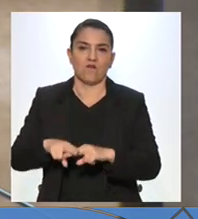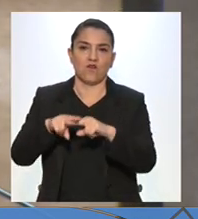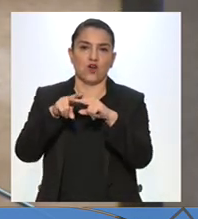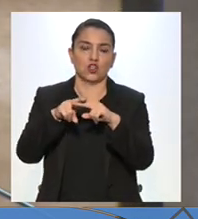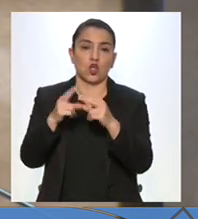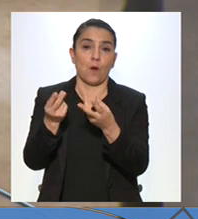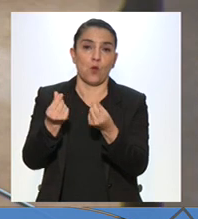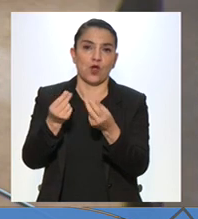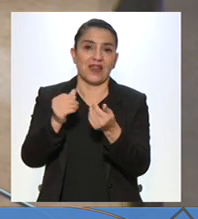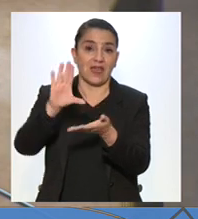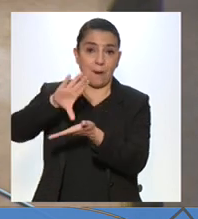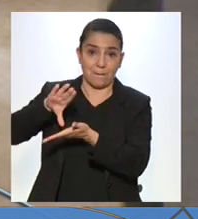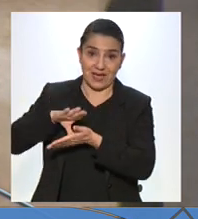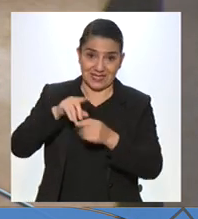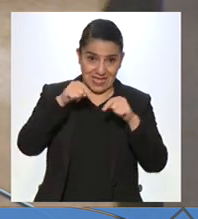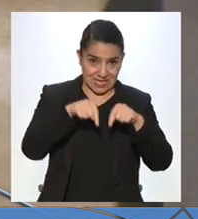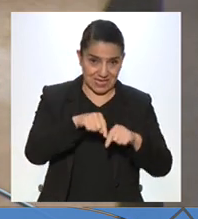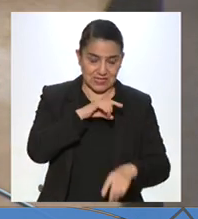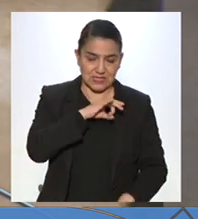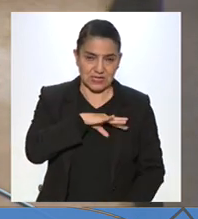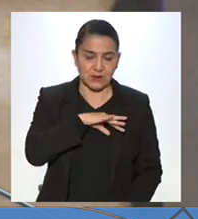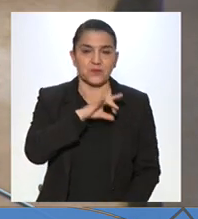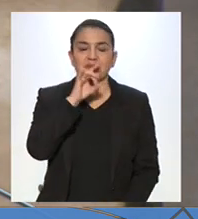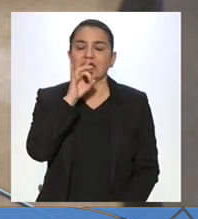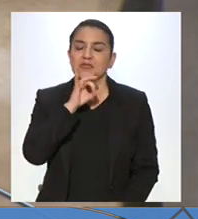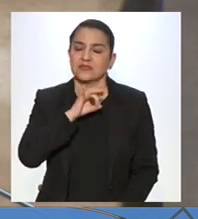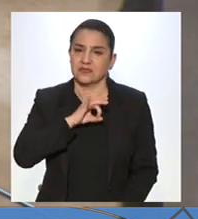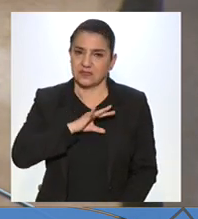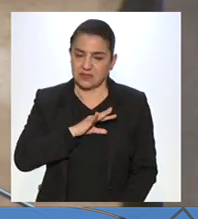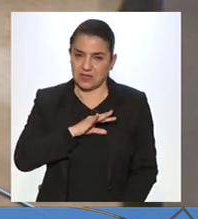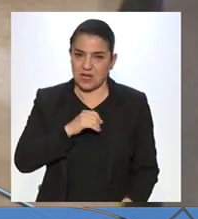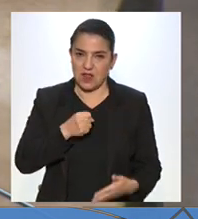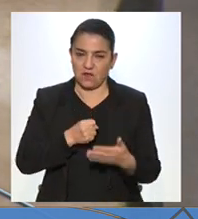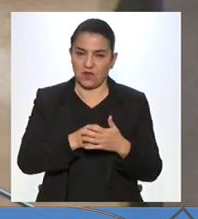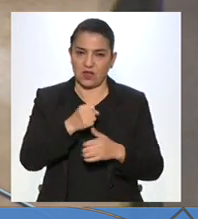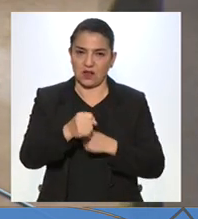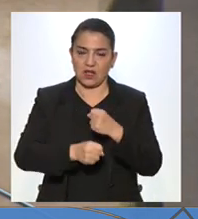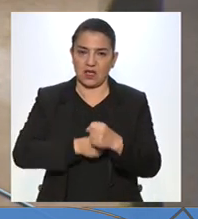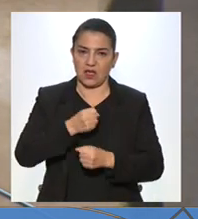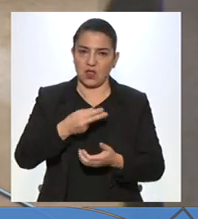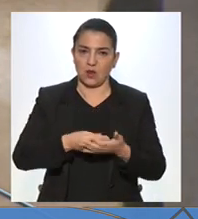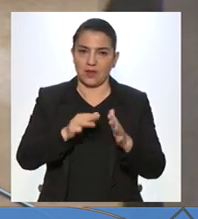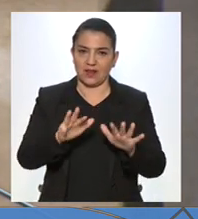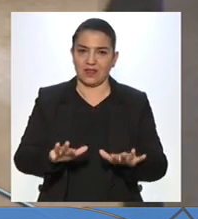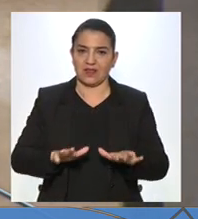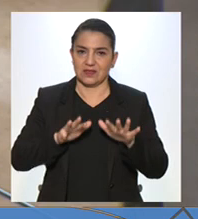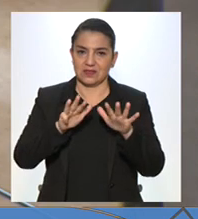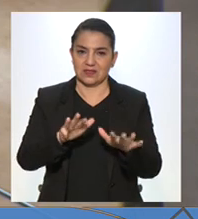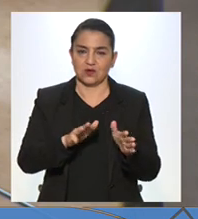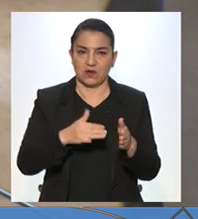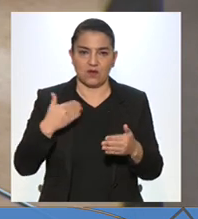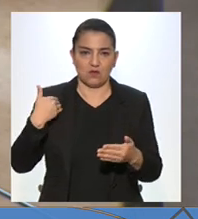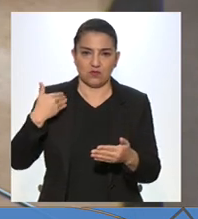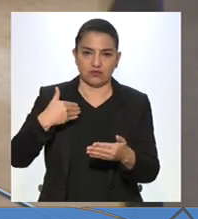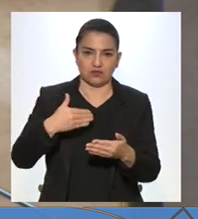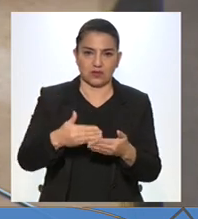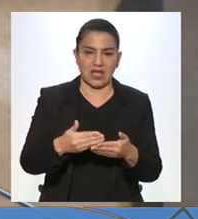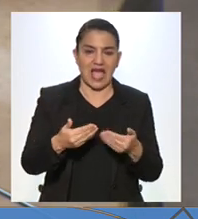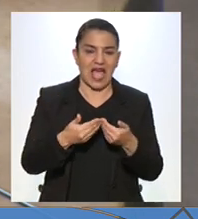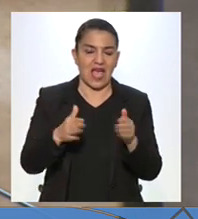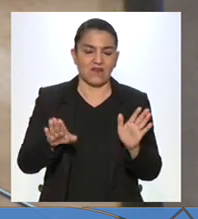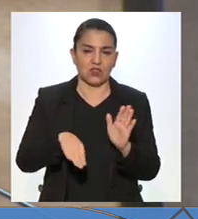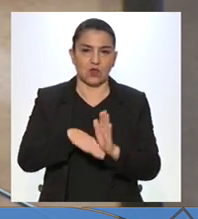extranjera en Chile. En Chile, desde fines del 2019 hasta ahora, se han abierto más de